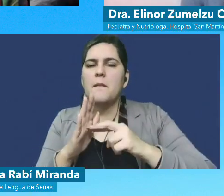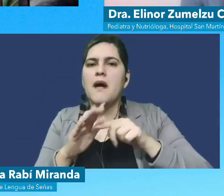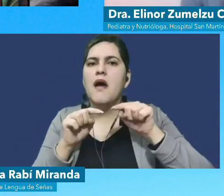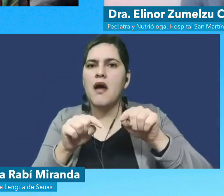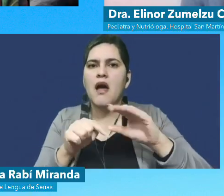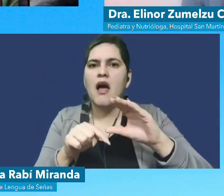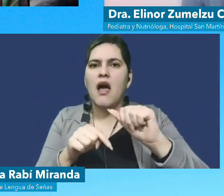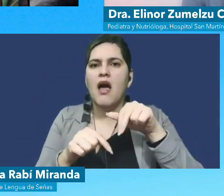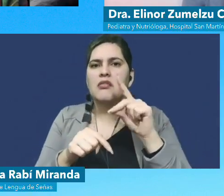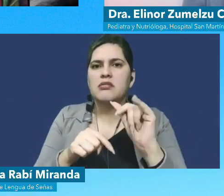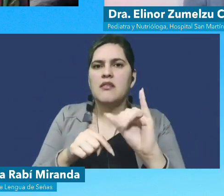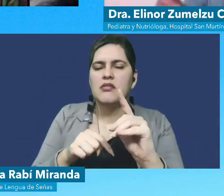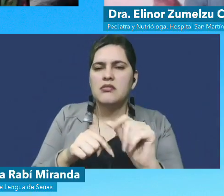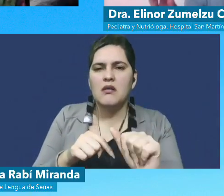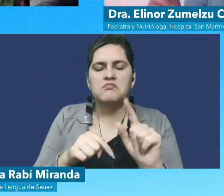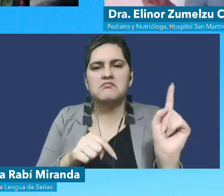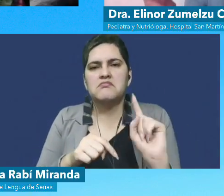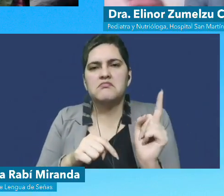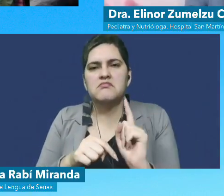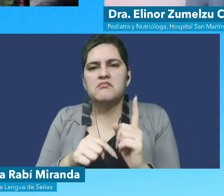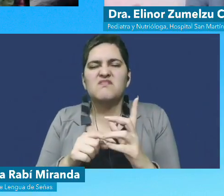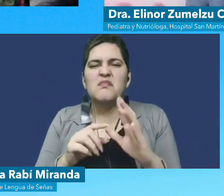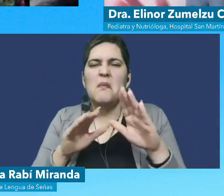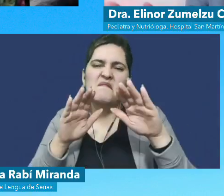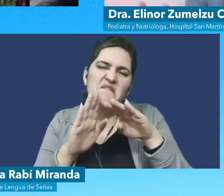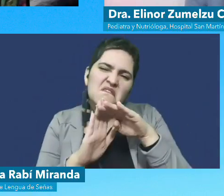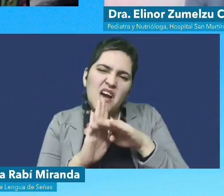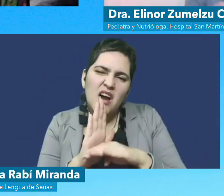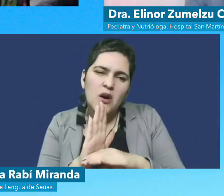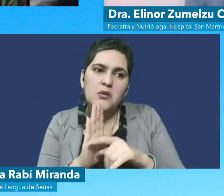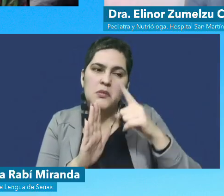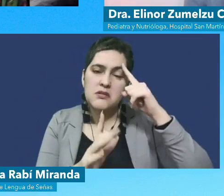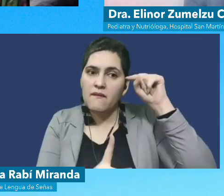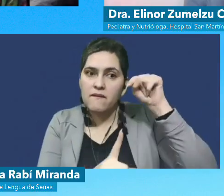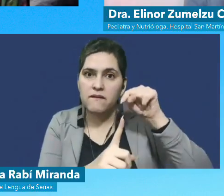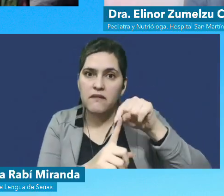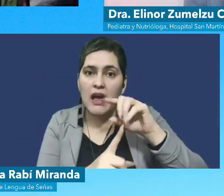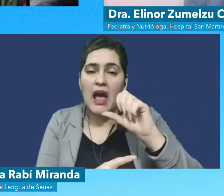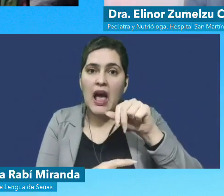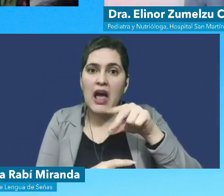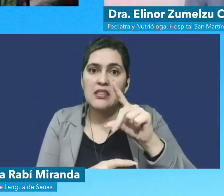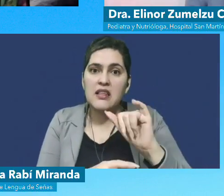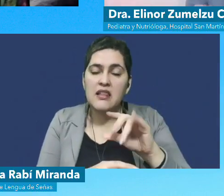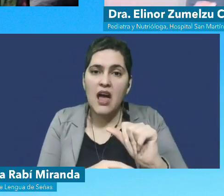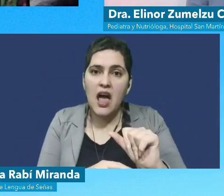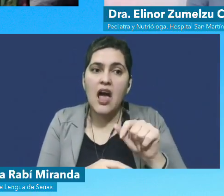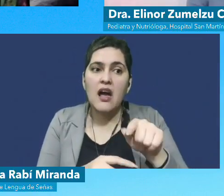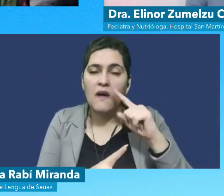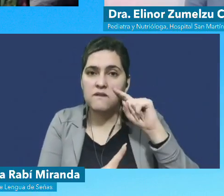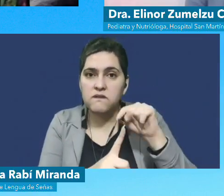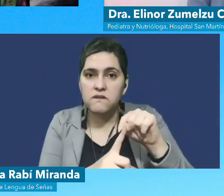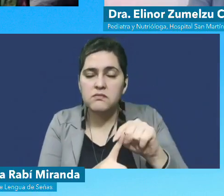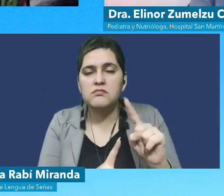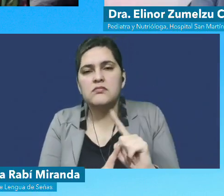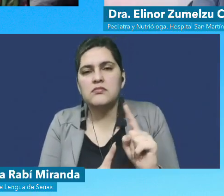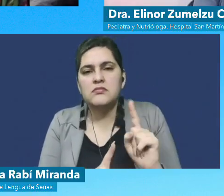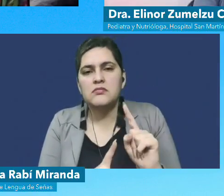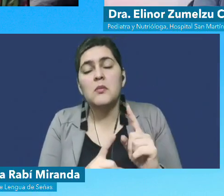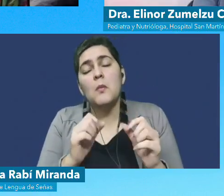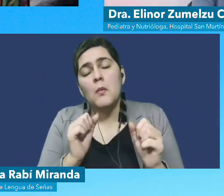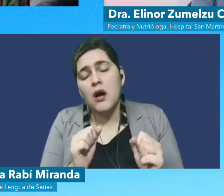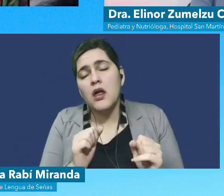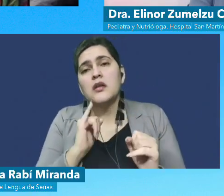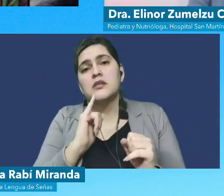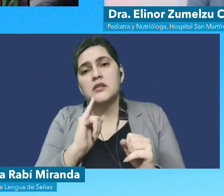no es como tratamiento tratar la cándida para que me disminuyan estas molestias digestivas. porque podría empezar a usar, puede usar probióticos por